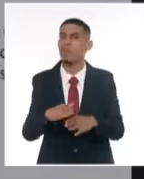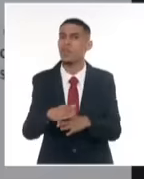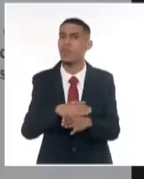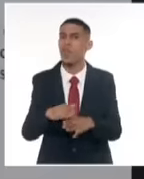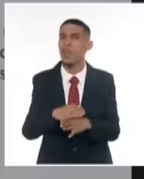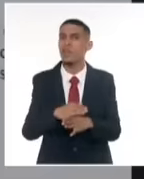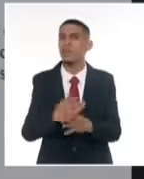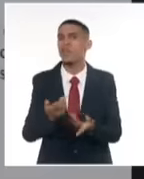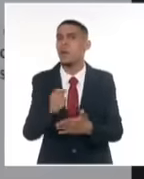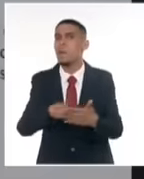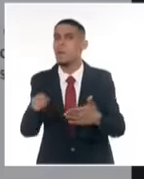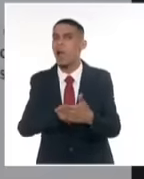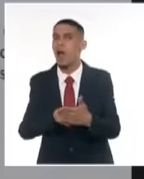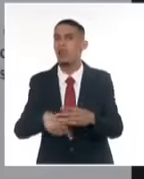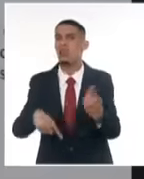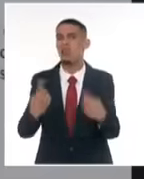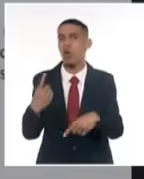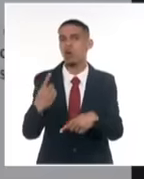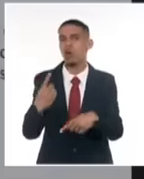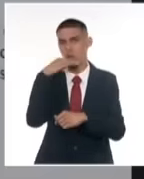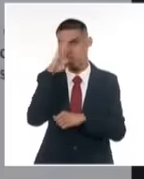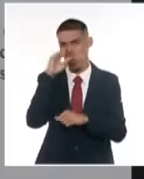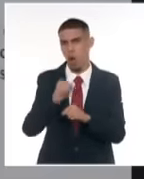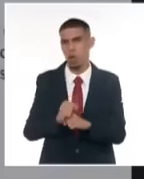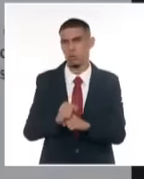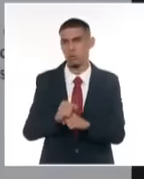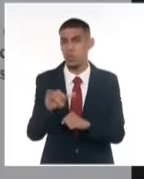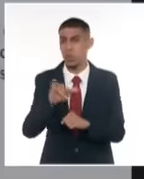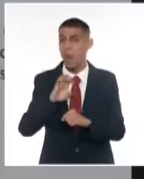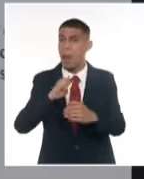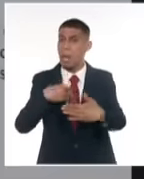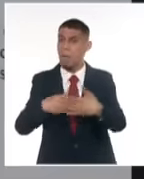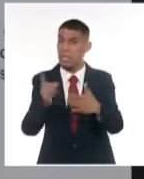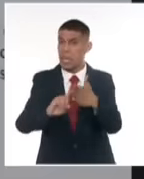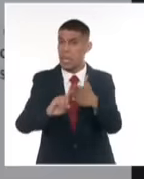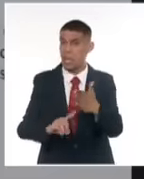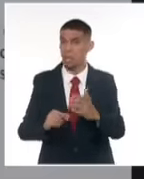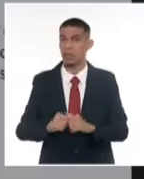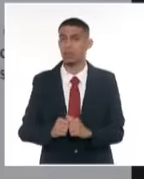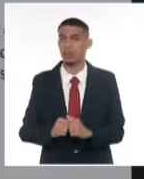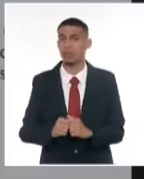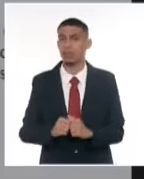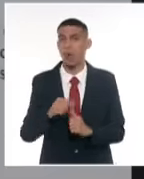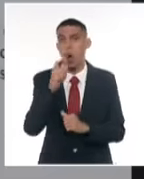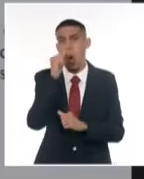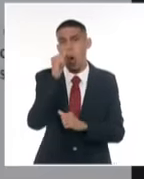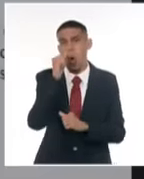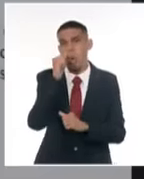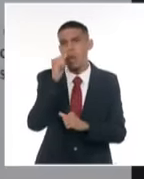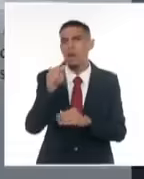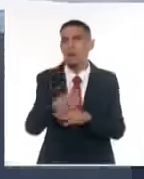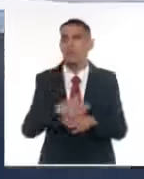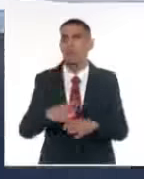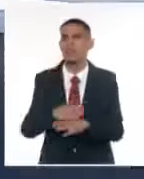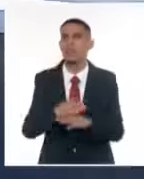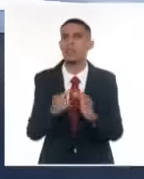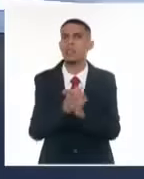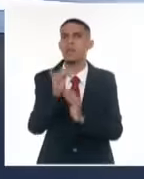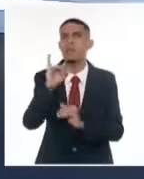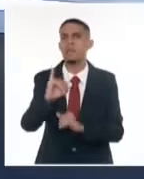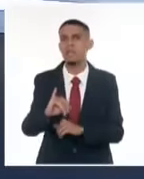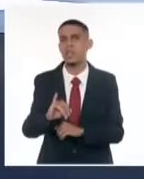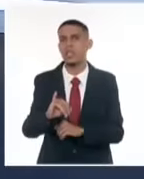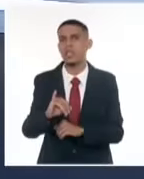sistema electroenergético nacional en Cuba, año 2020. Y estos dos nombres, William Cabrera González y Michelle Naranjo